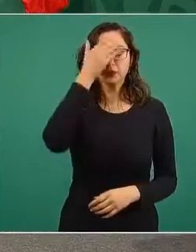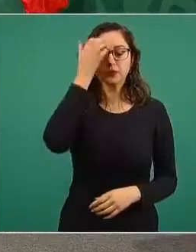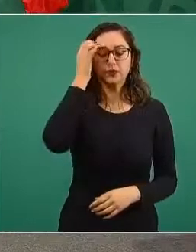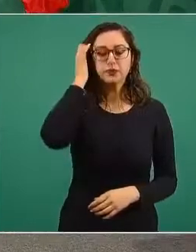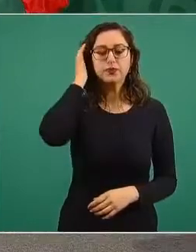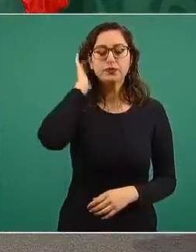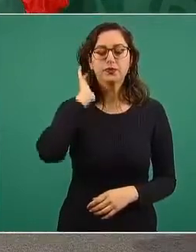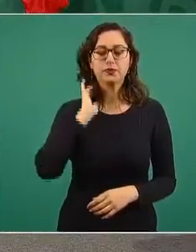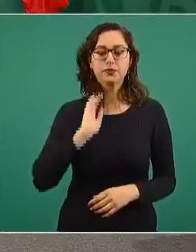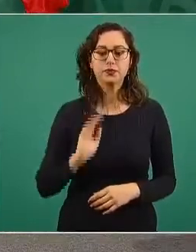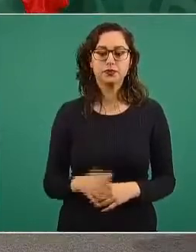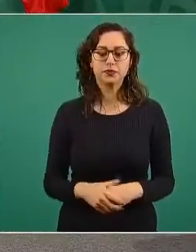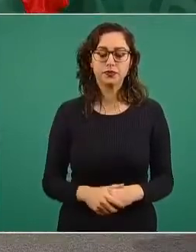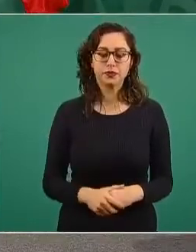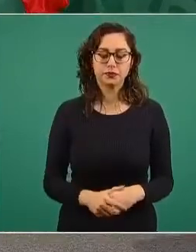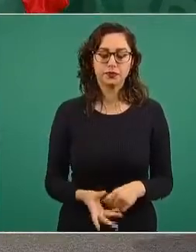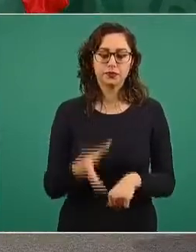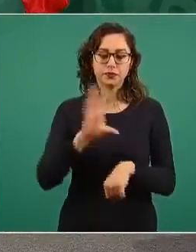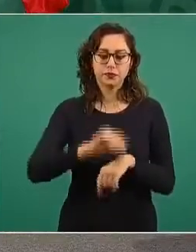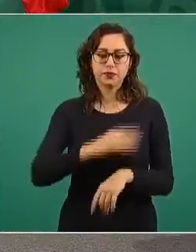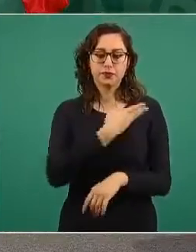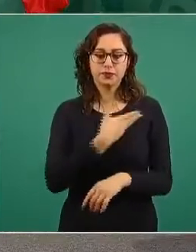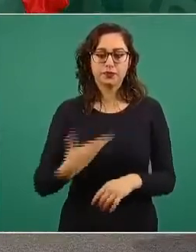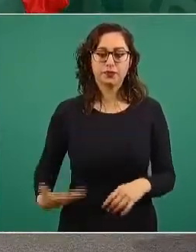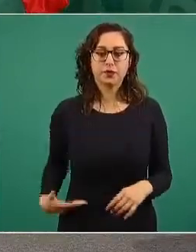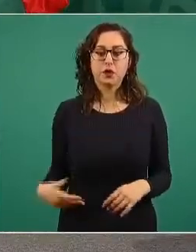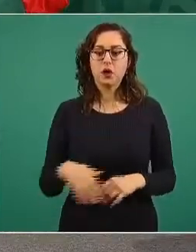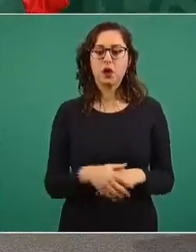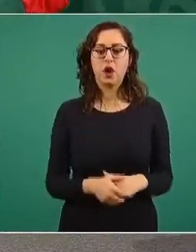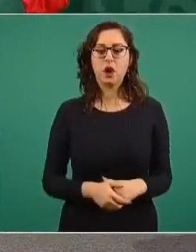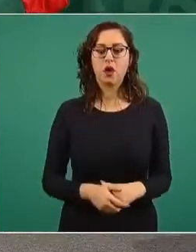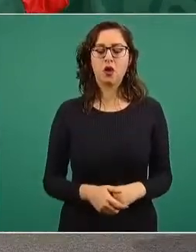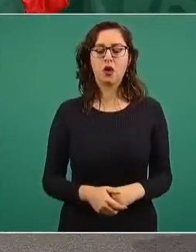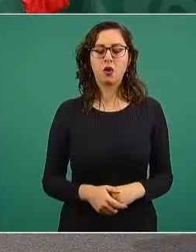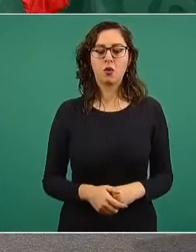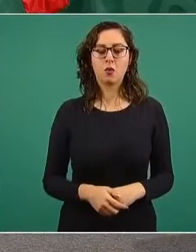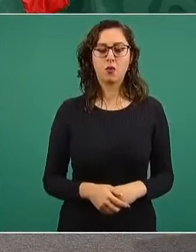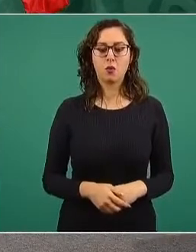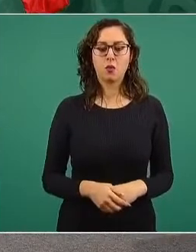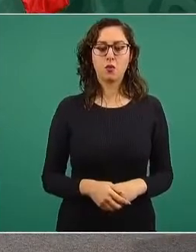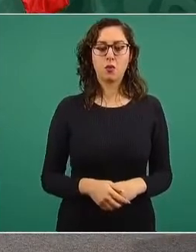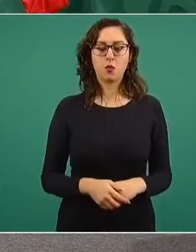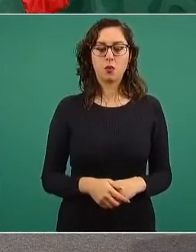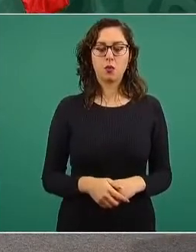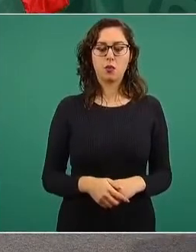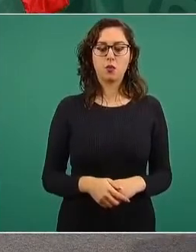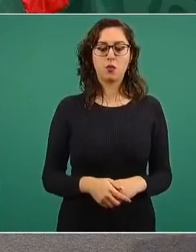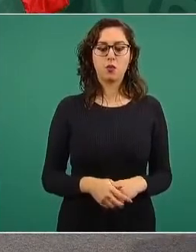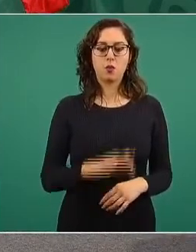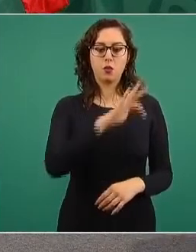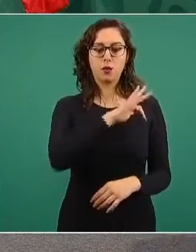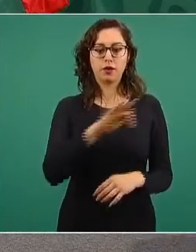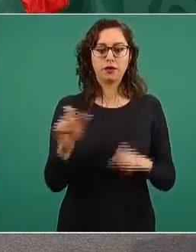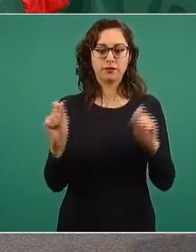Con su permiso, señor presidente. Bien, a ver si podemos poner el gráfico.